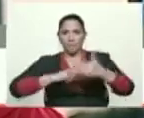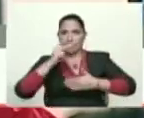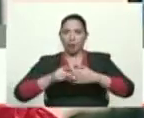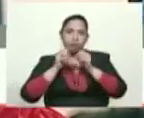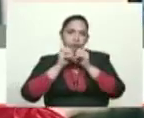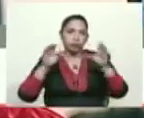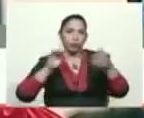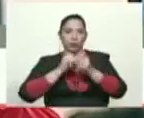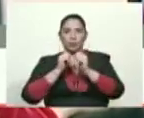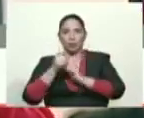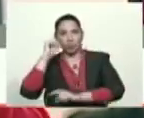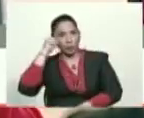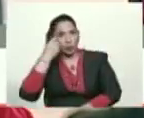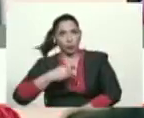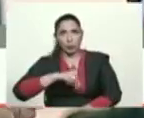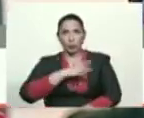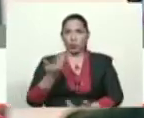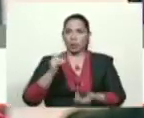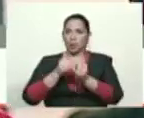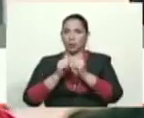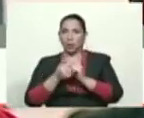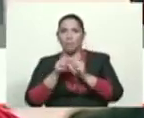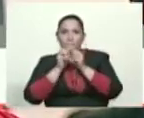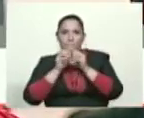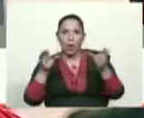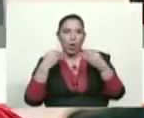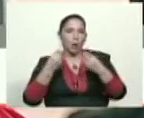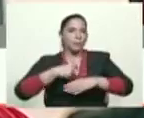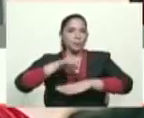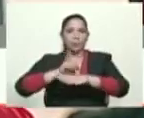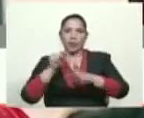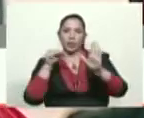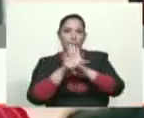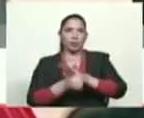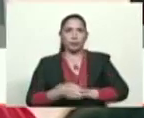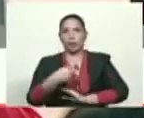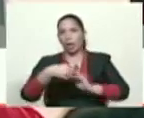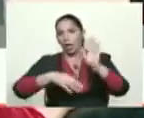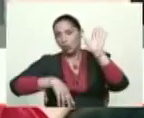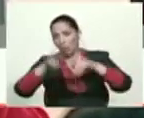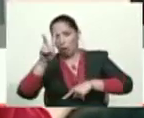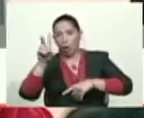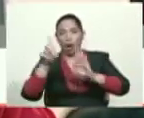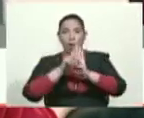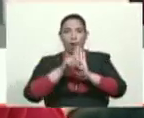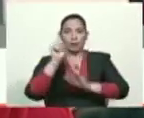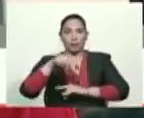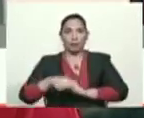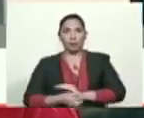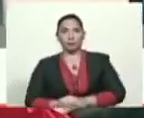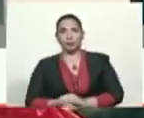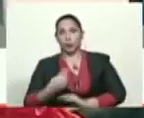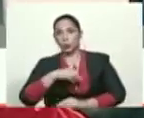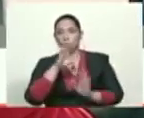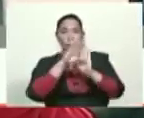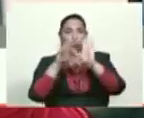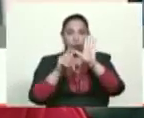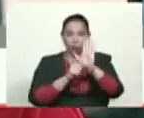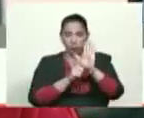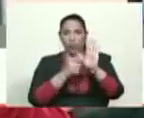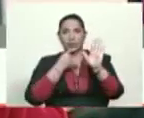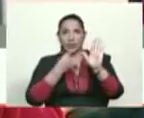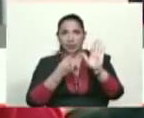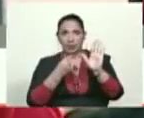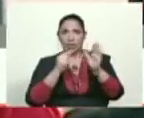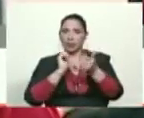recordar que nuestra ley del deporte establece la masificación como prioridad en el artículo 12 de la ley y que en nuestra constitución dice